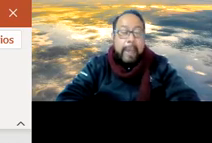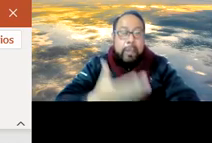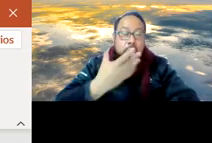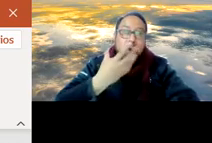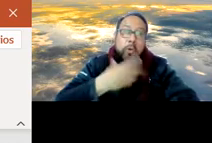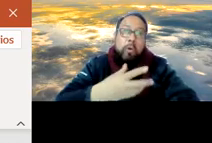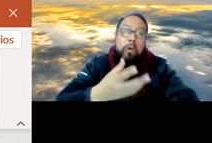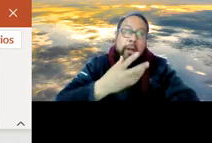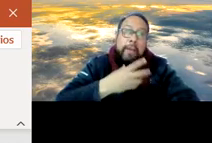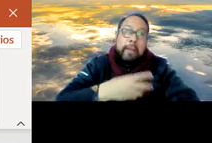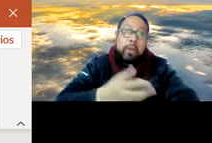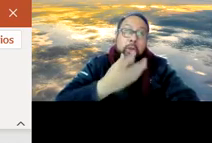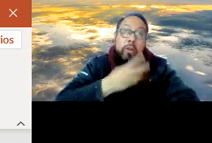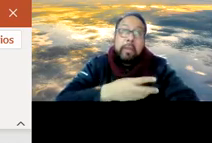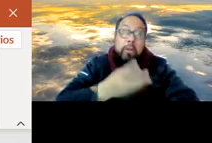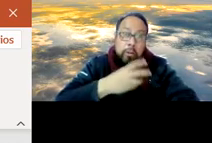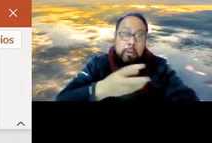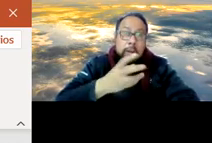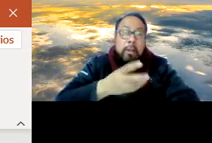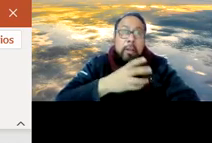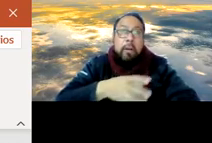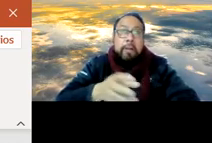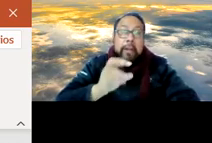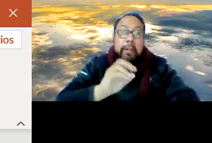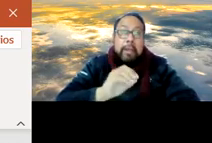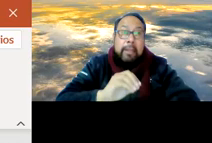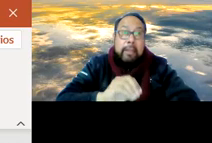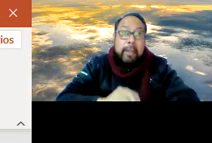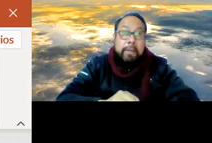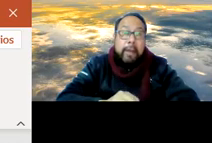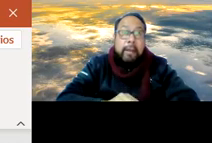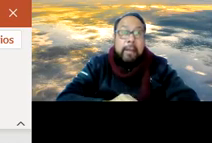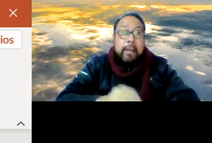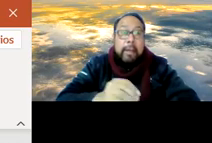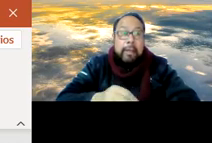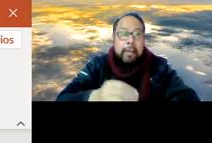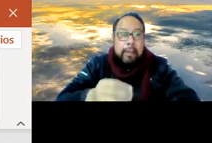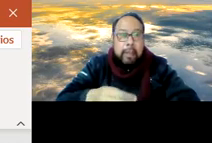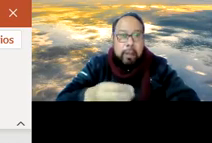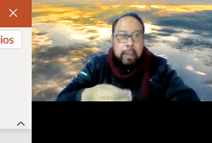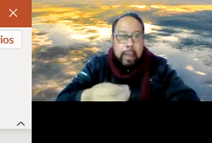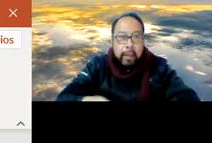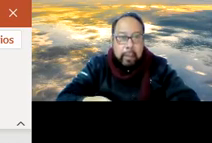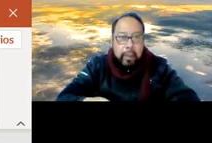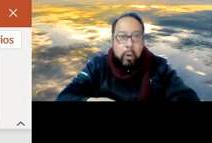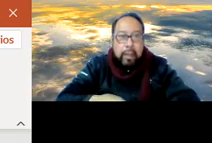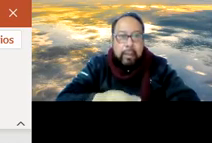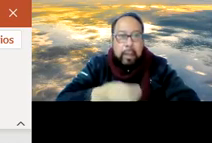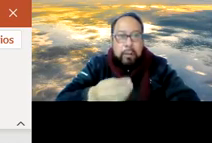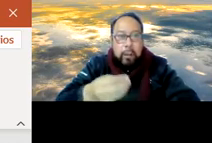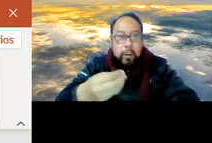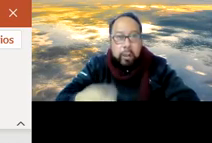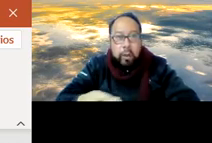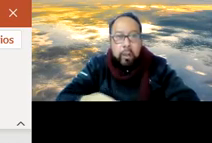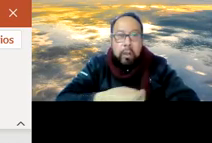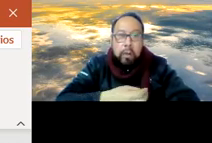qué se ha hecho con referente a otros textos con referente a este tema, qué es el estado del arte o el